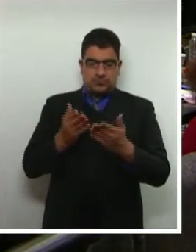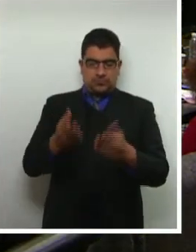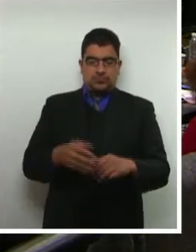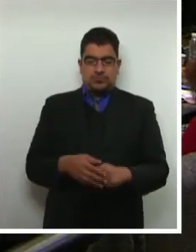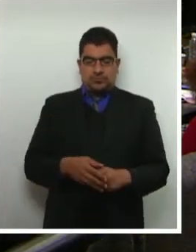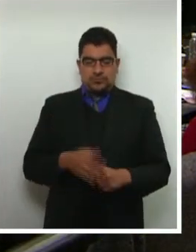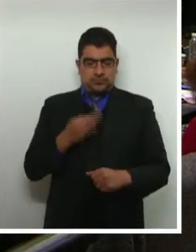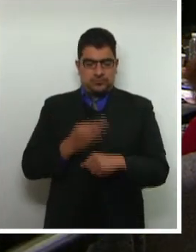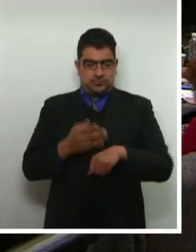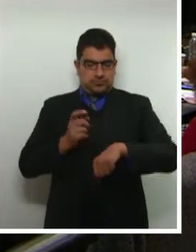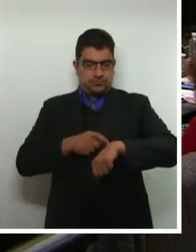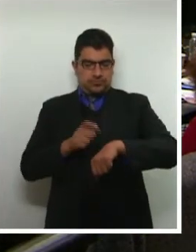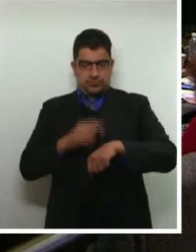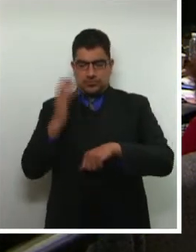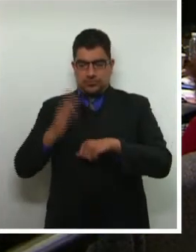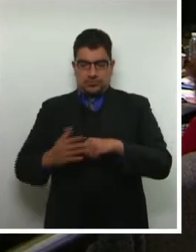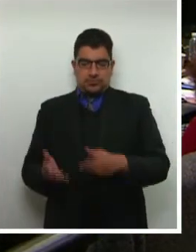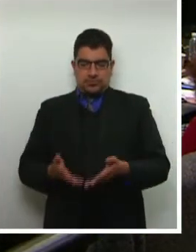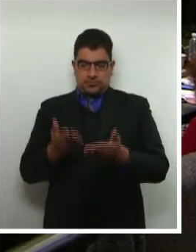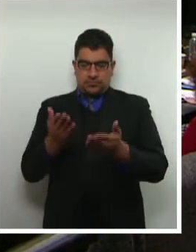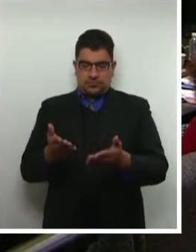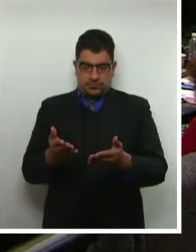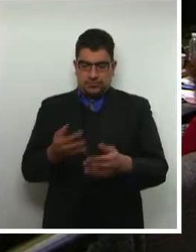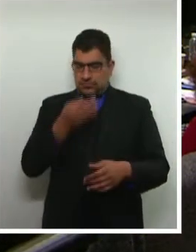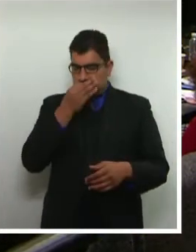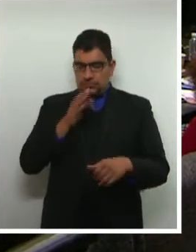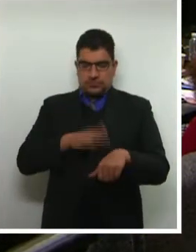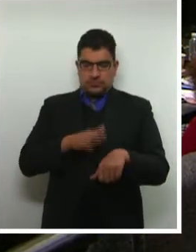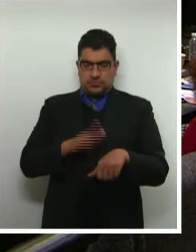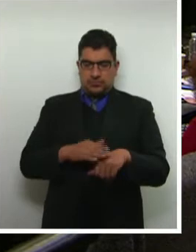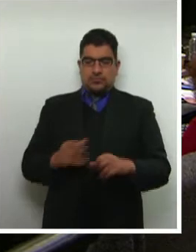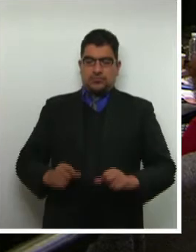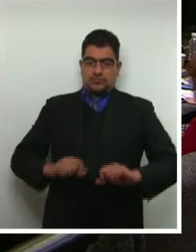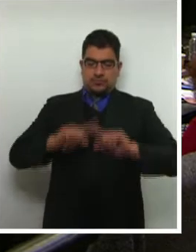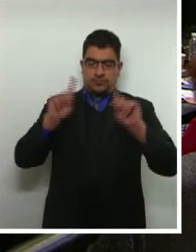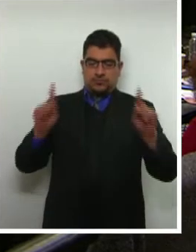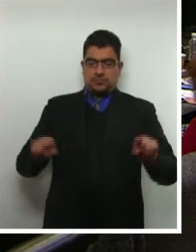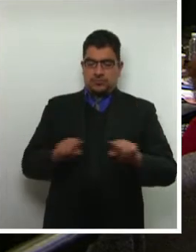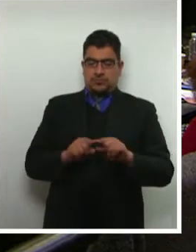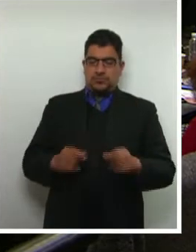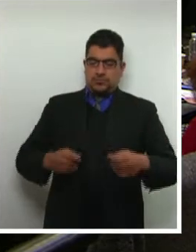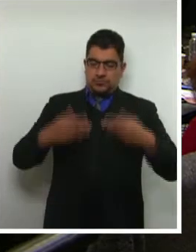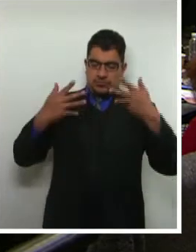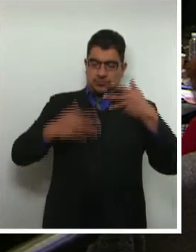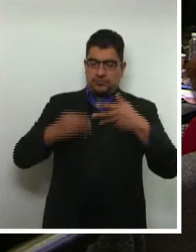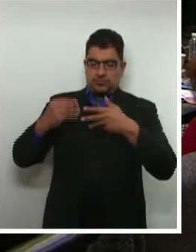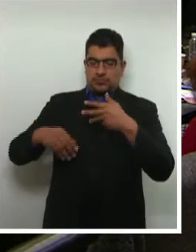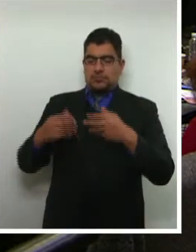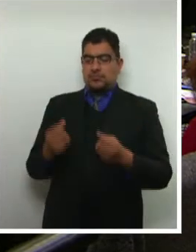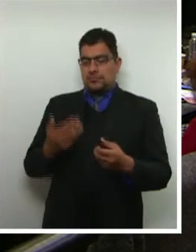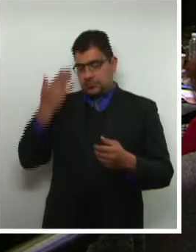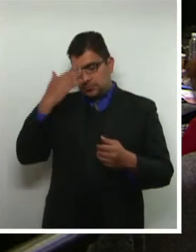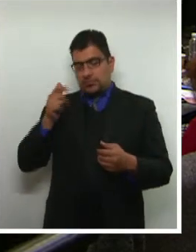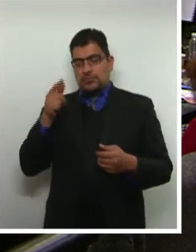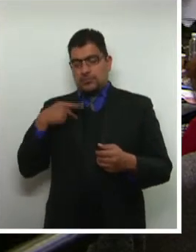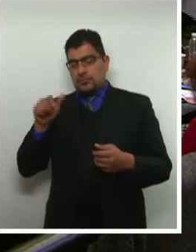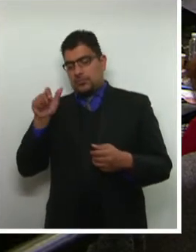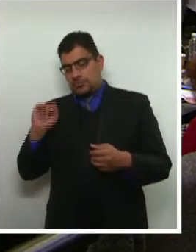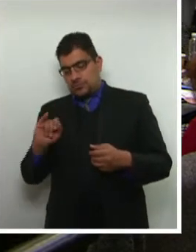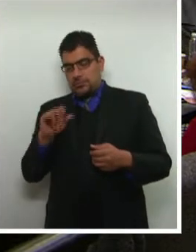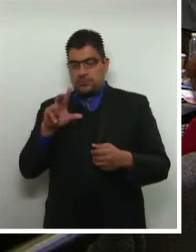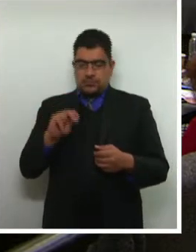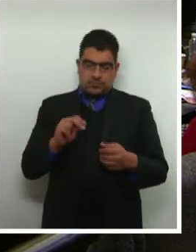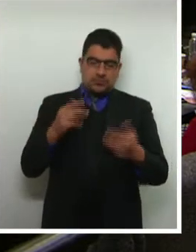por concluir el tiempo que se ha otorgado. Veamos nuevamente el tablero electrónico para saber hasta el